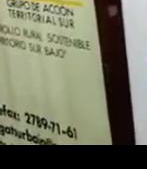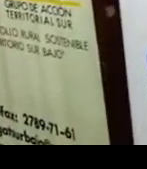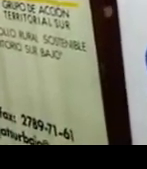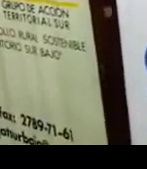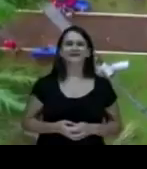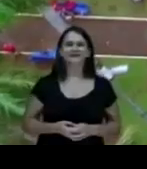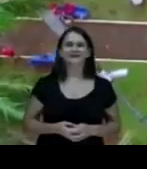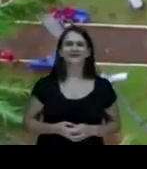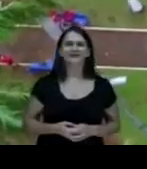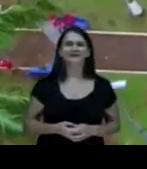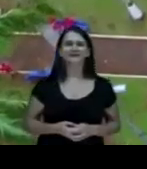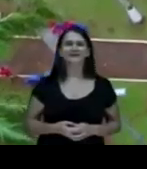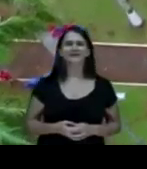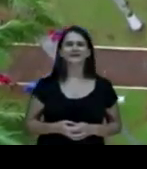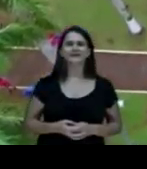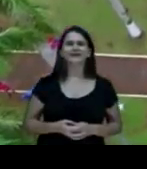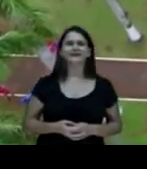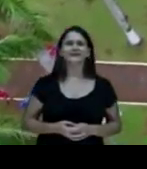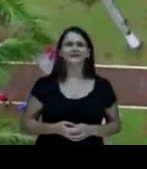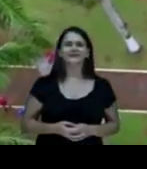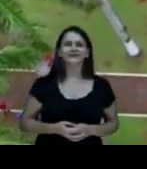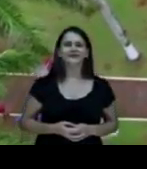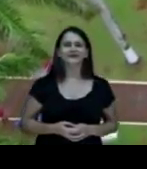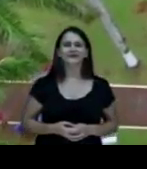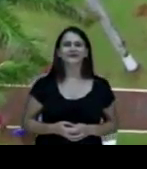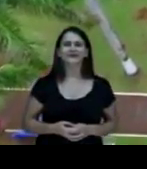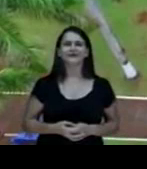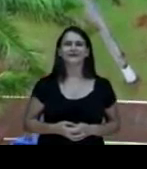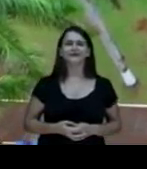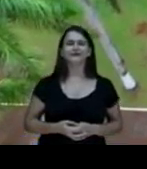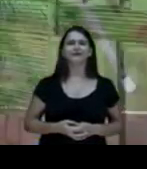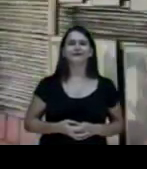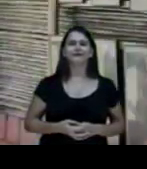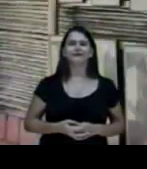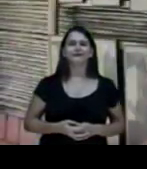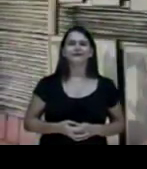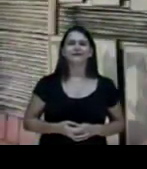la formulación y evaluación de proyectos y para la ejecución de proyectos.